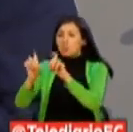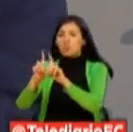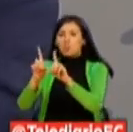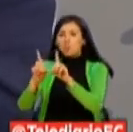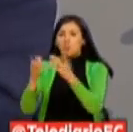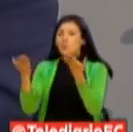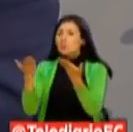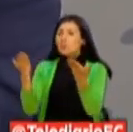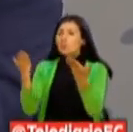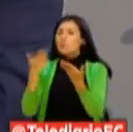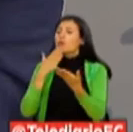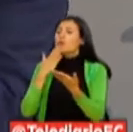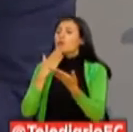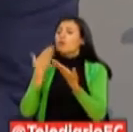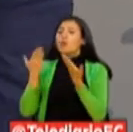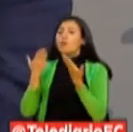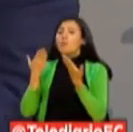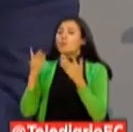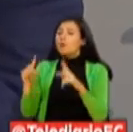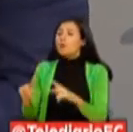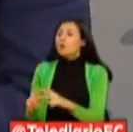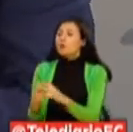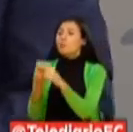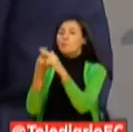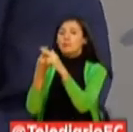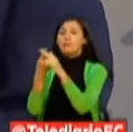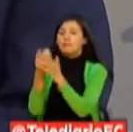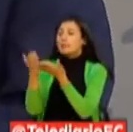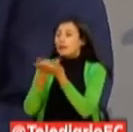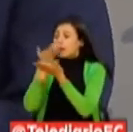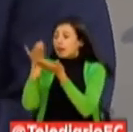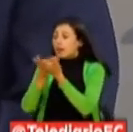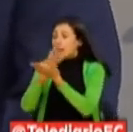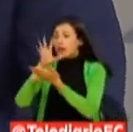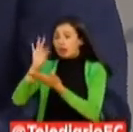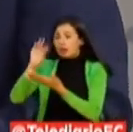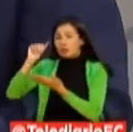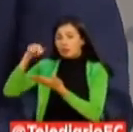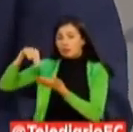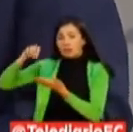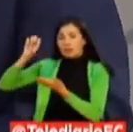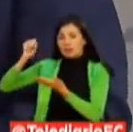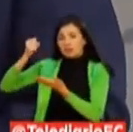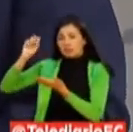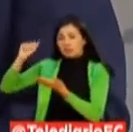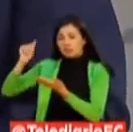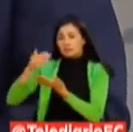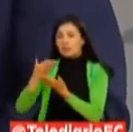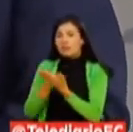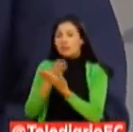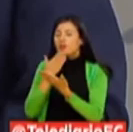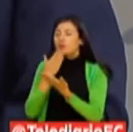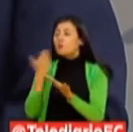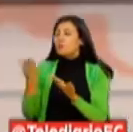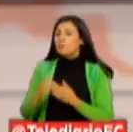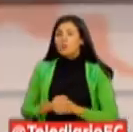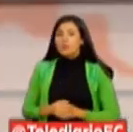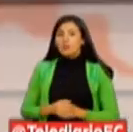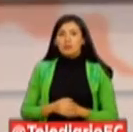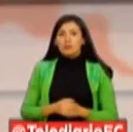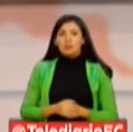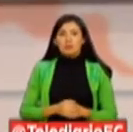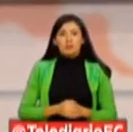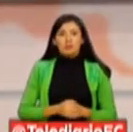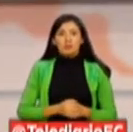origen o la versión del origen de la fanesca a la que le atribuye mayor credibilidad. Buen día. Buen día,